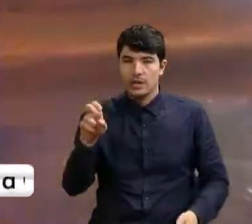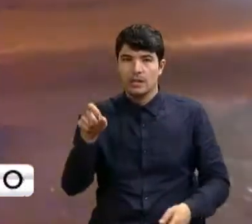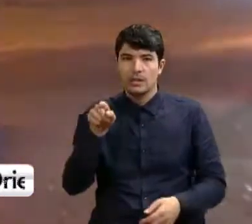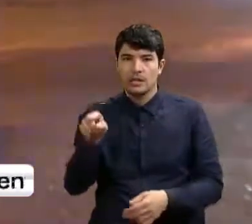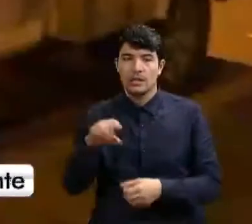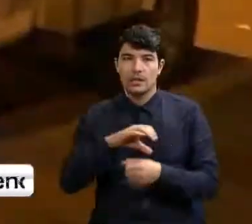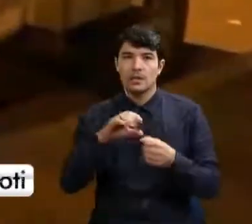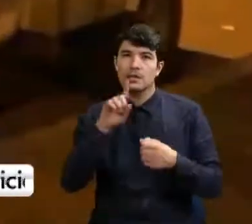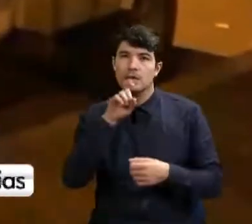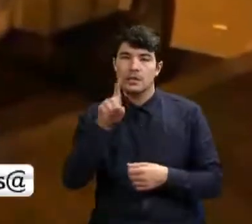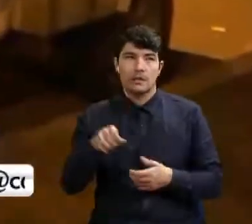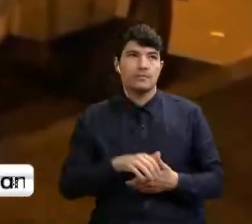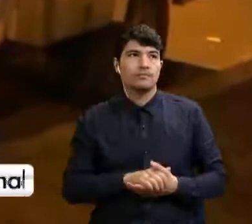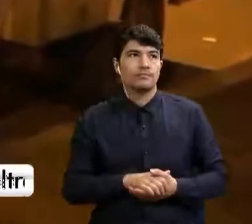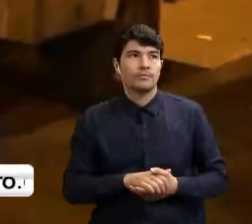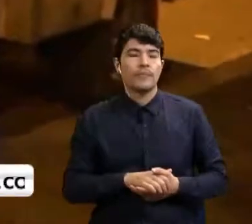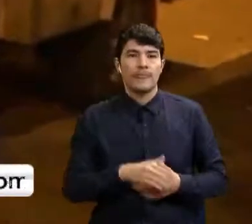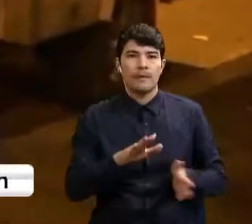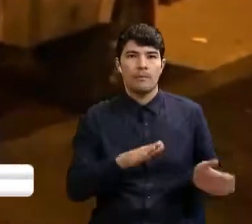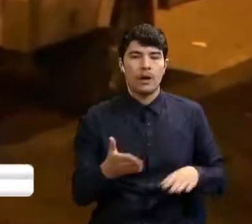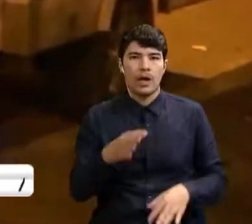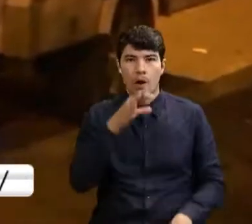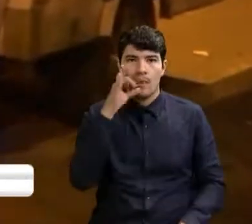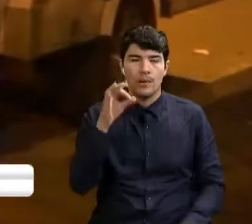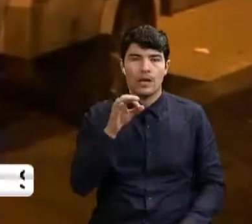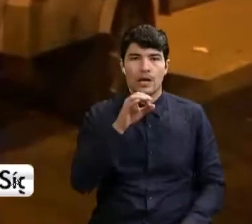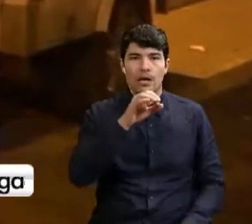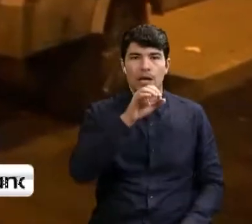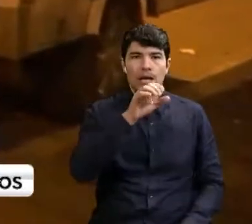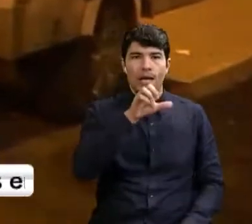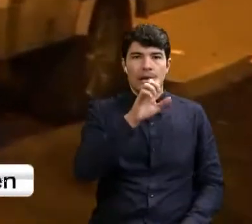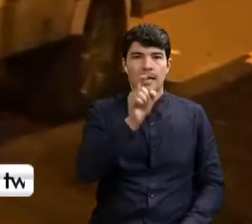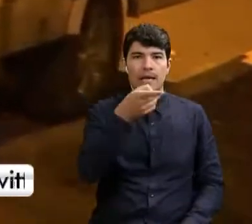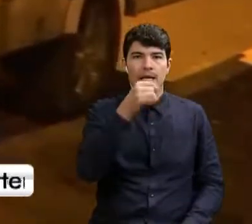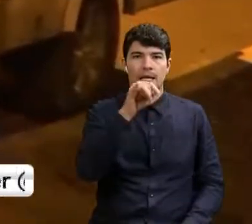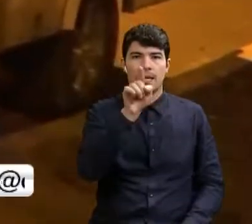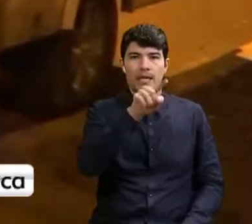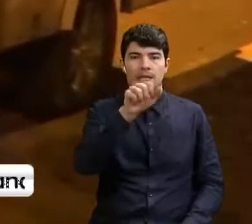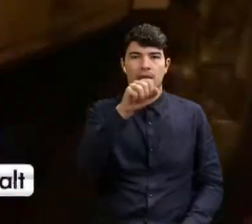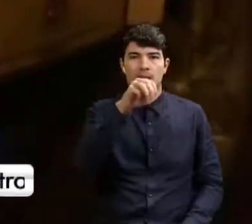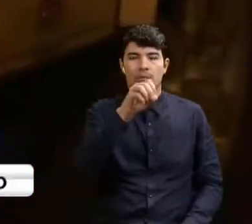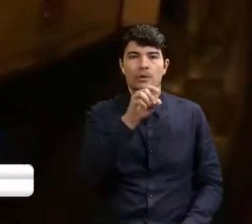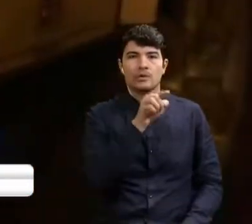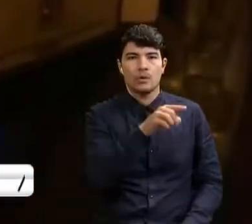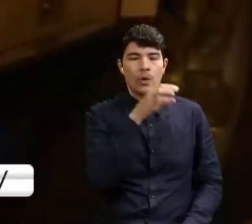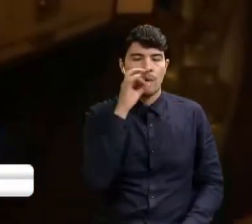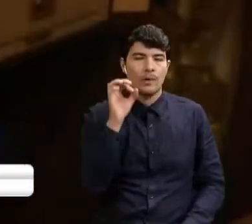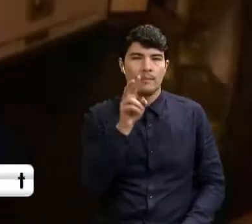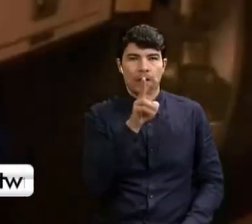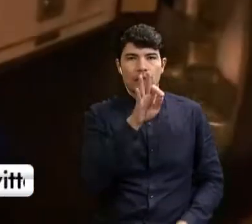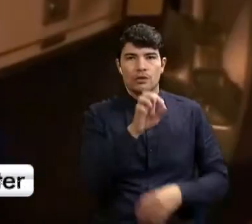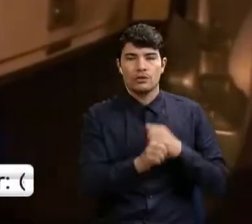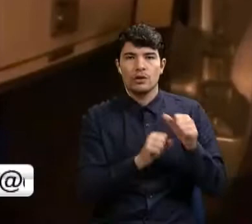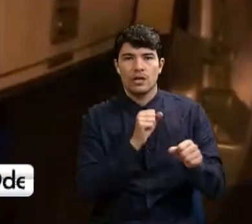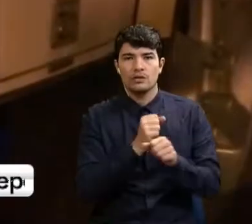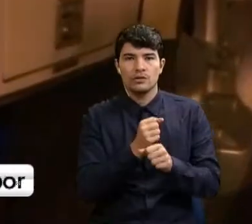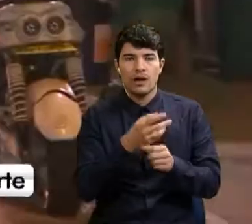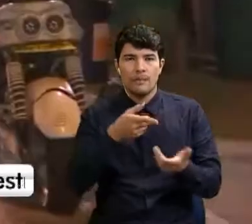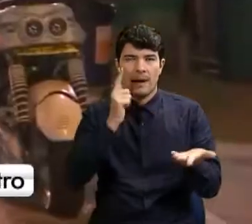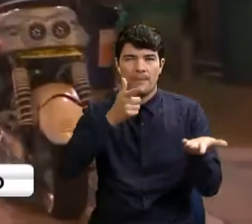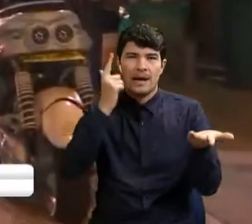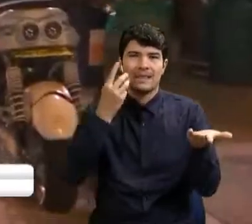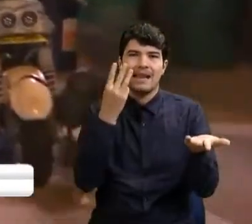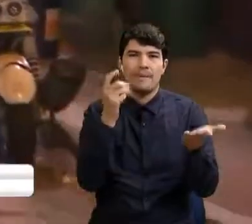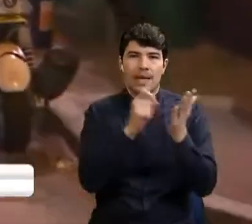leguísamo gamboa de 32 años el cual recibió tres disparos en la cabeza según versión de testigos obedeció a un ajuste de cuentas la